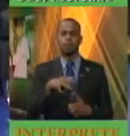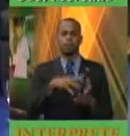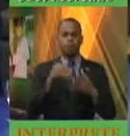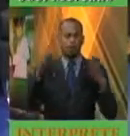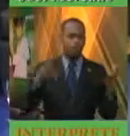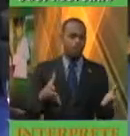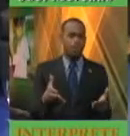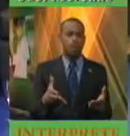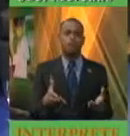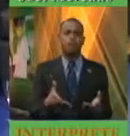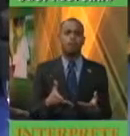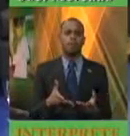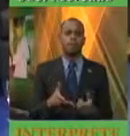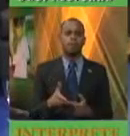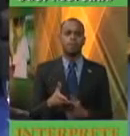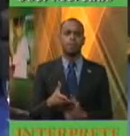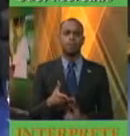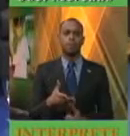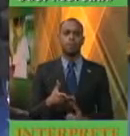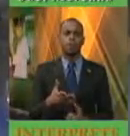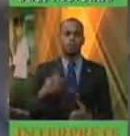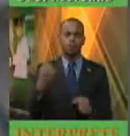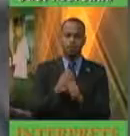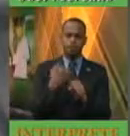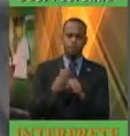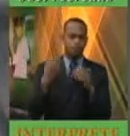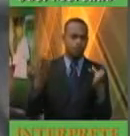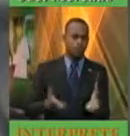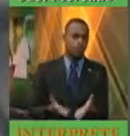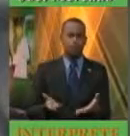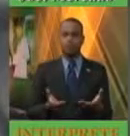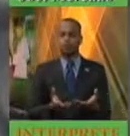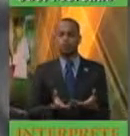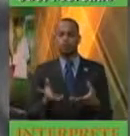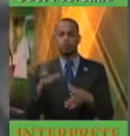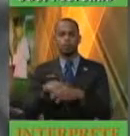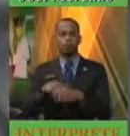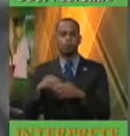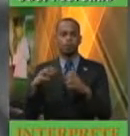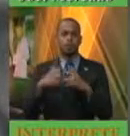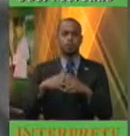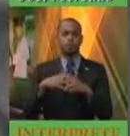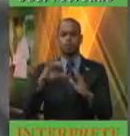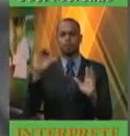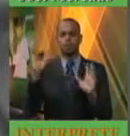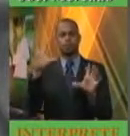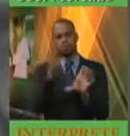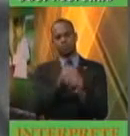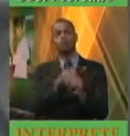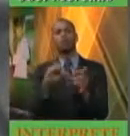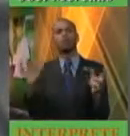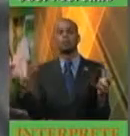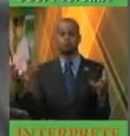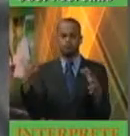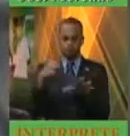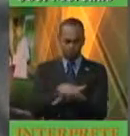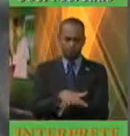estudiantes, como empleados, sí, en, sí, industria. Como símbolo de la integración, sí, de todo el